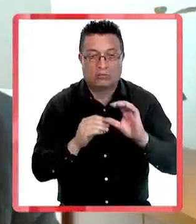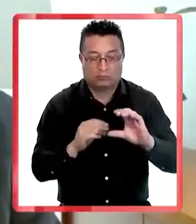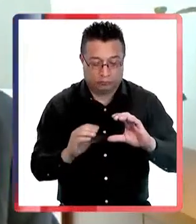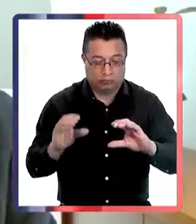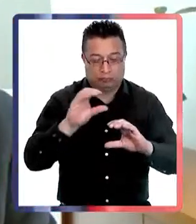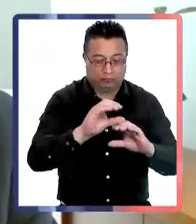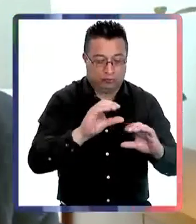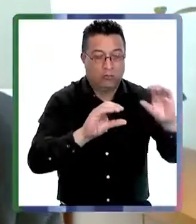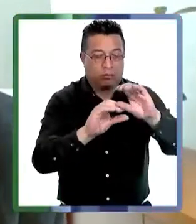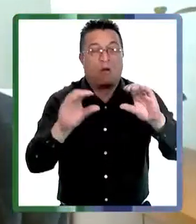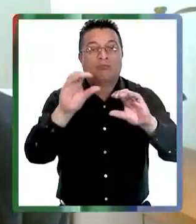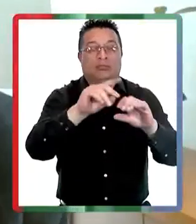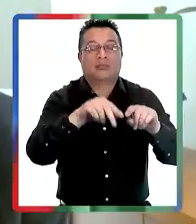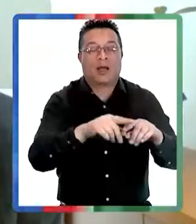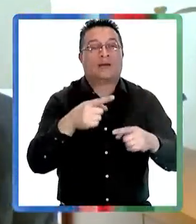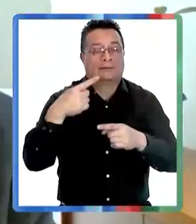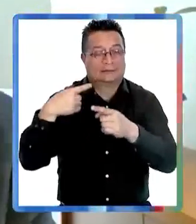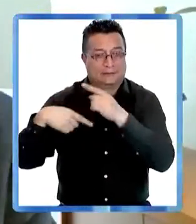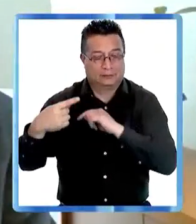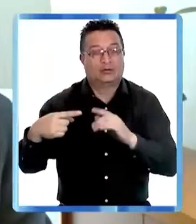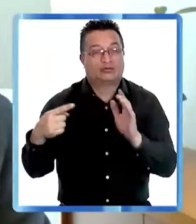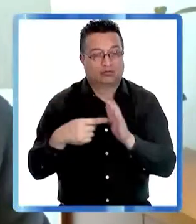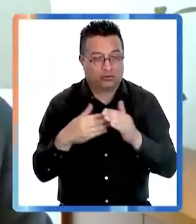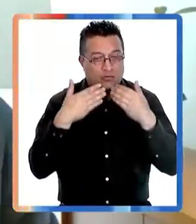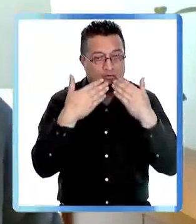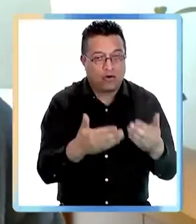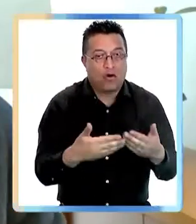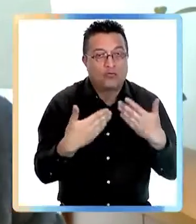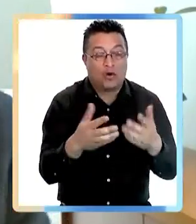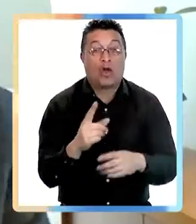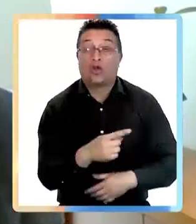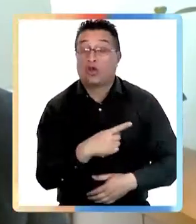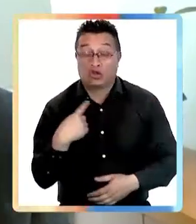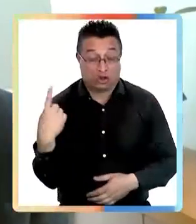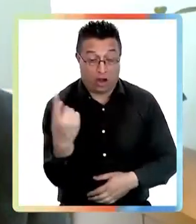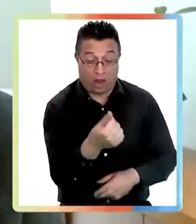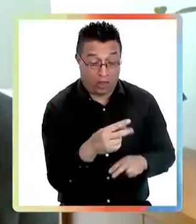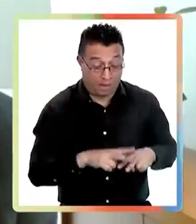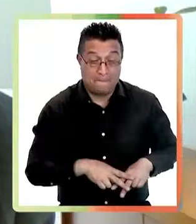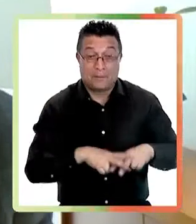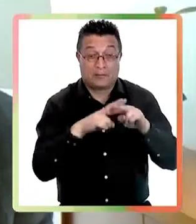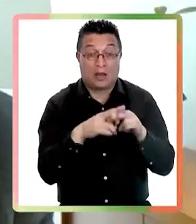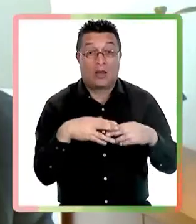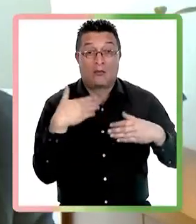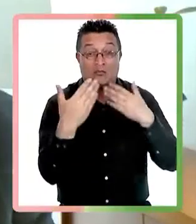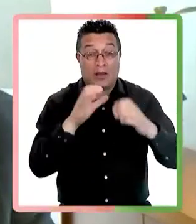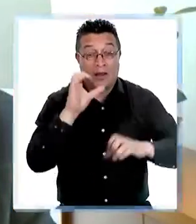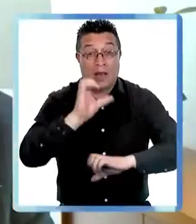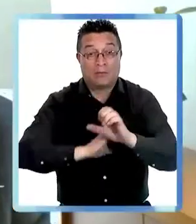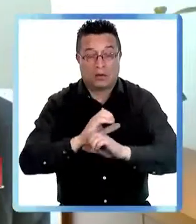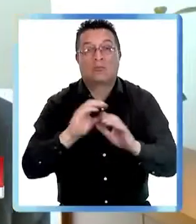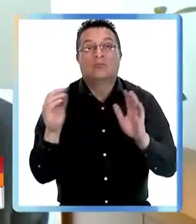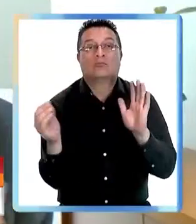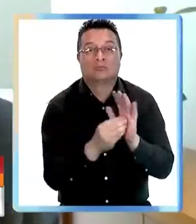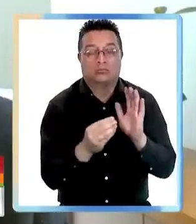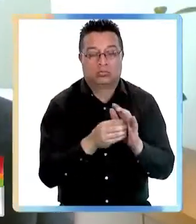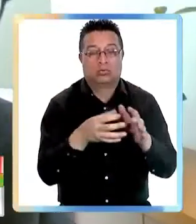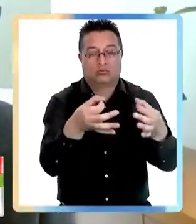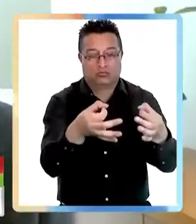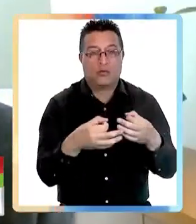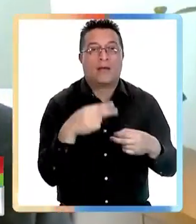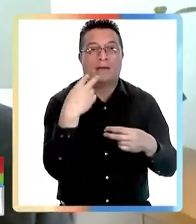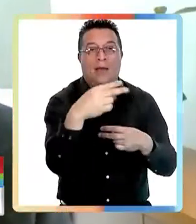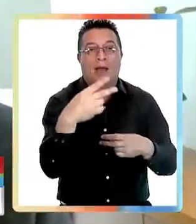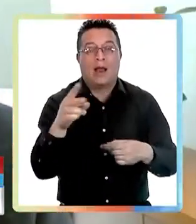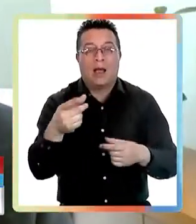pensión, también va a haber un historial contributivo, porque toda la plata del aporte del empleador va a quedar registrado en las cuentas de